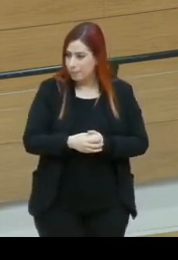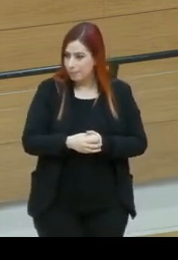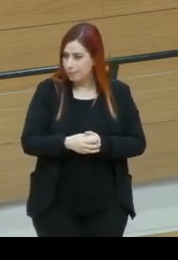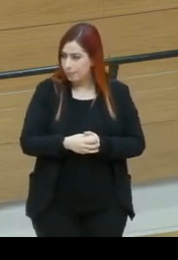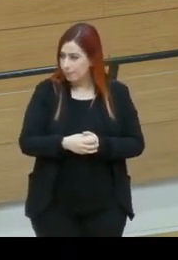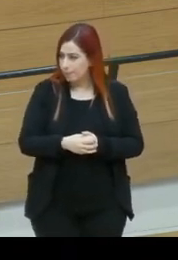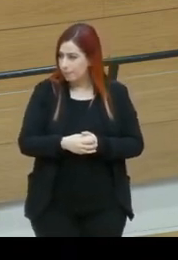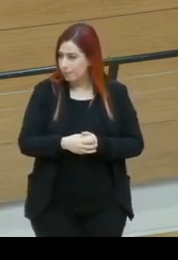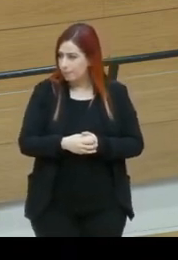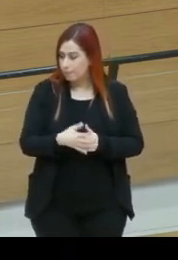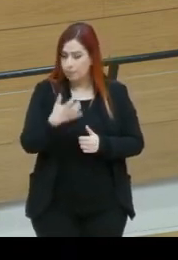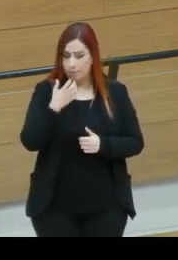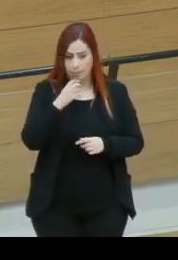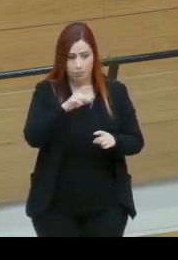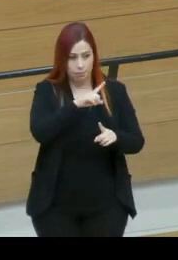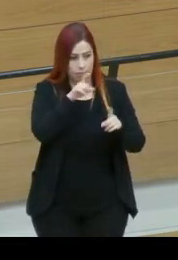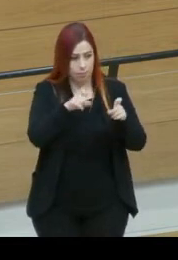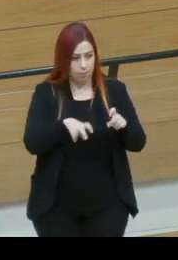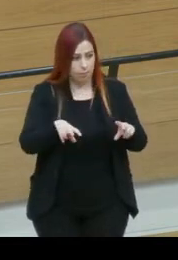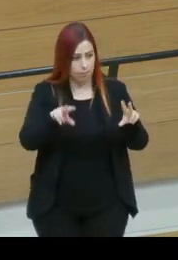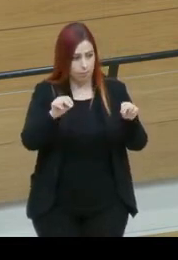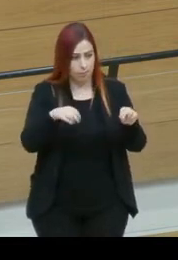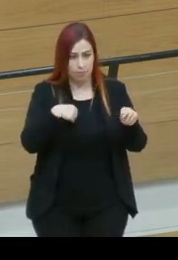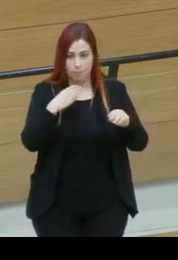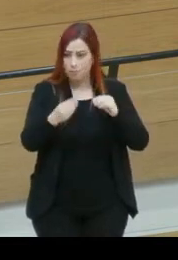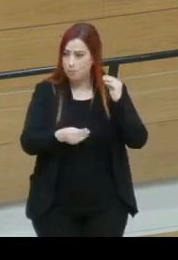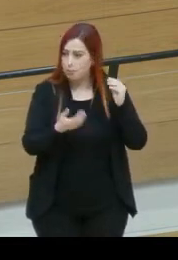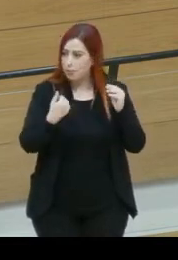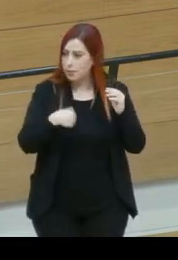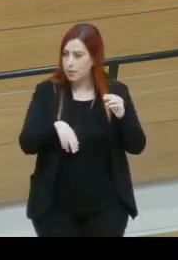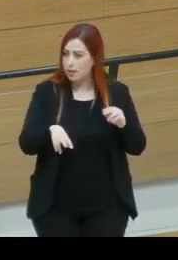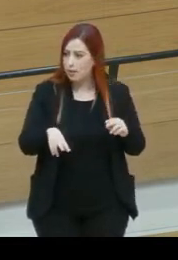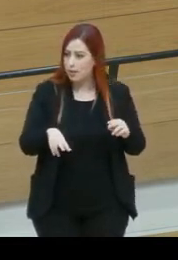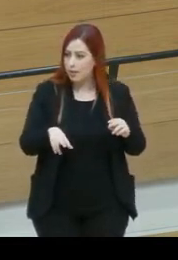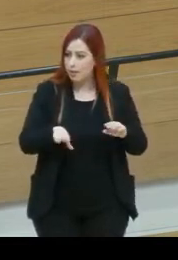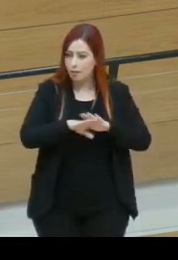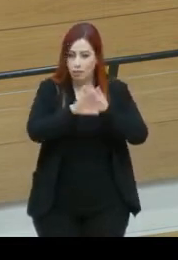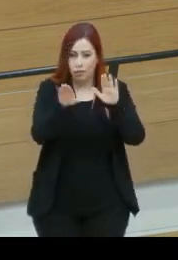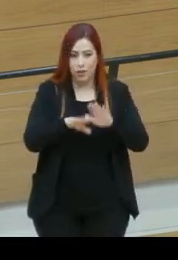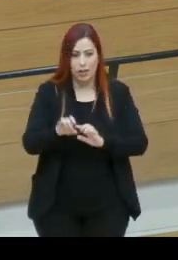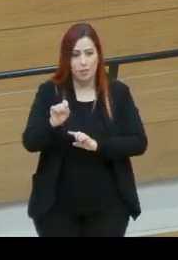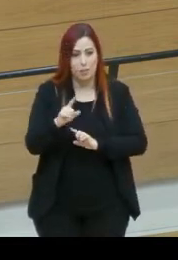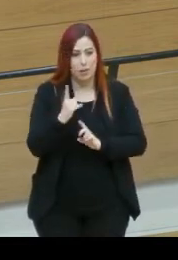Pues si no hay más preguntas, creo que podemos cerrar esta primera sesión.